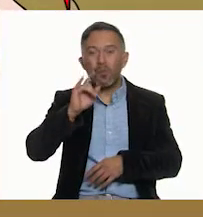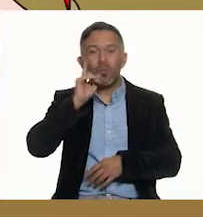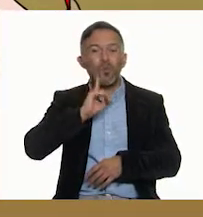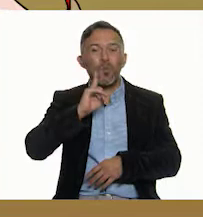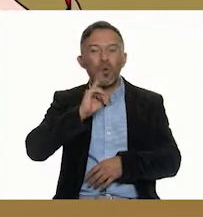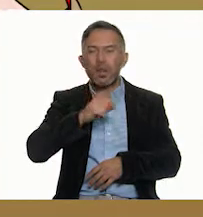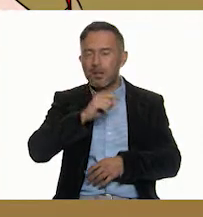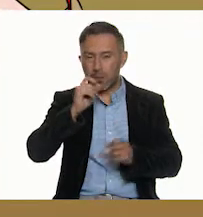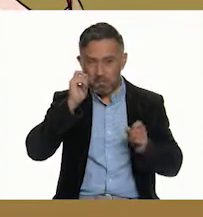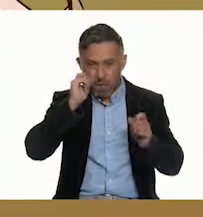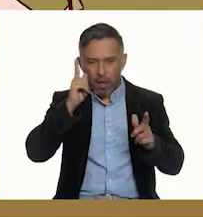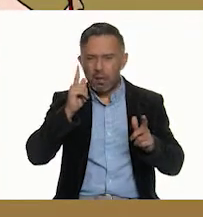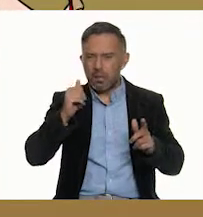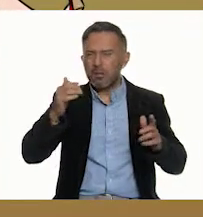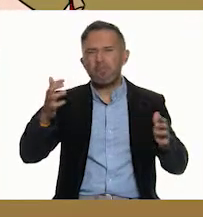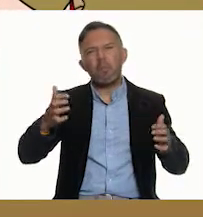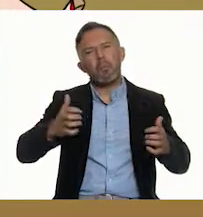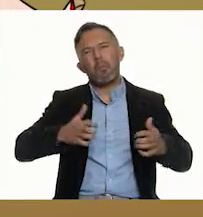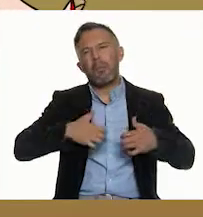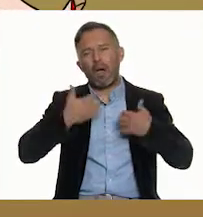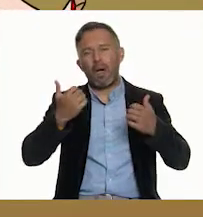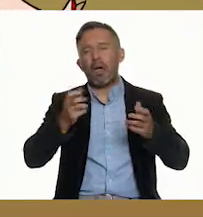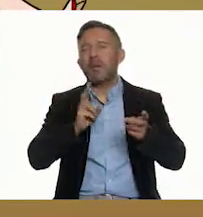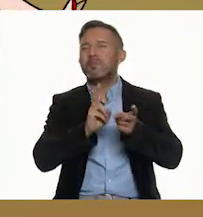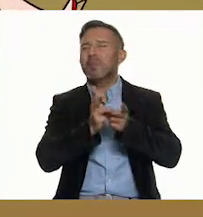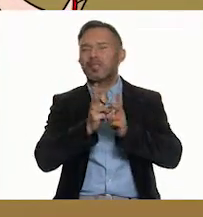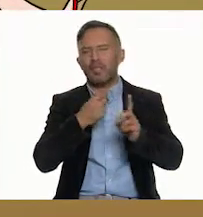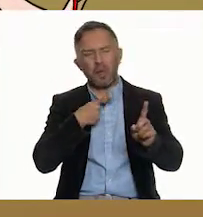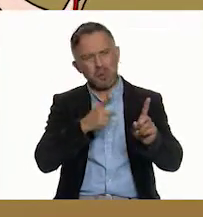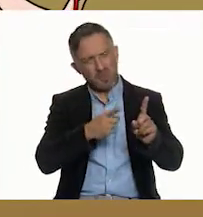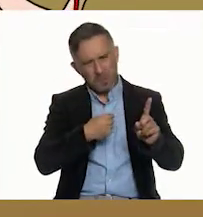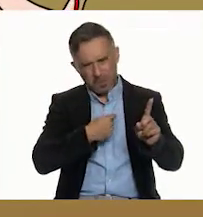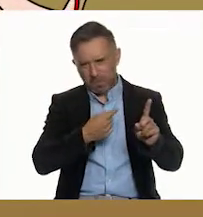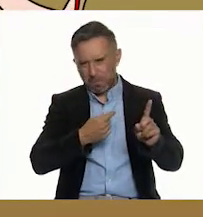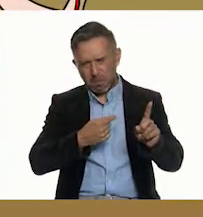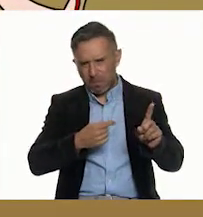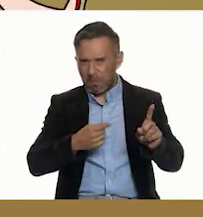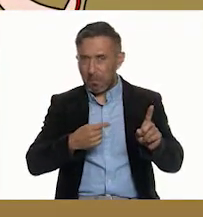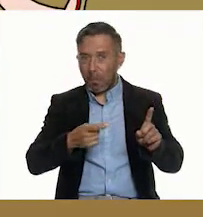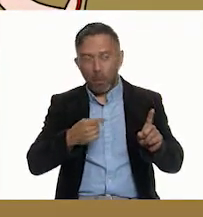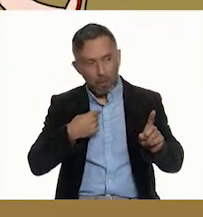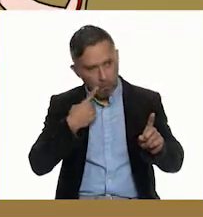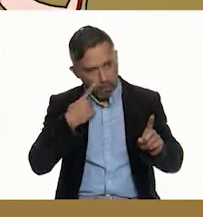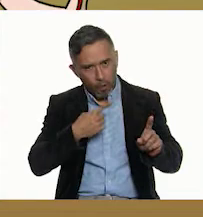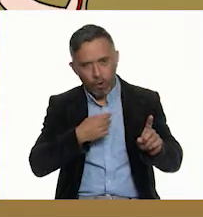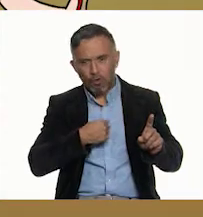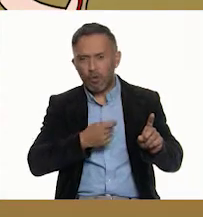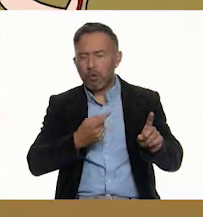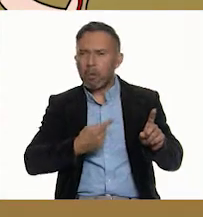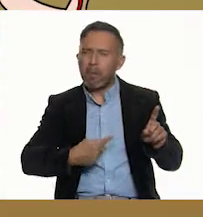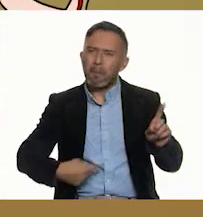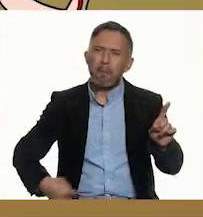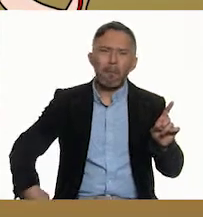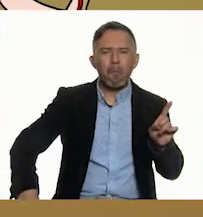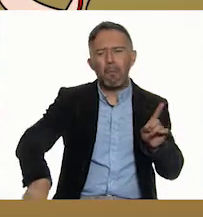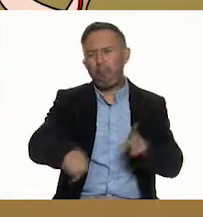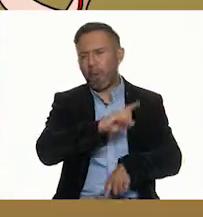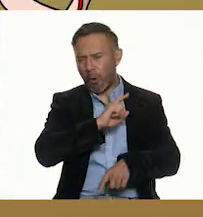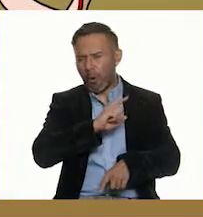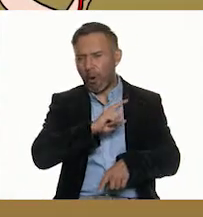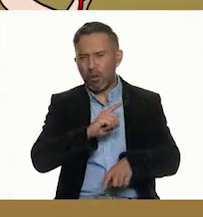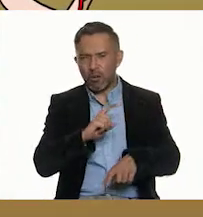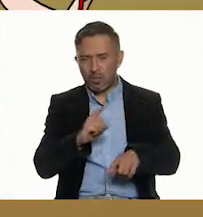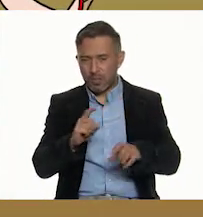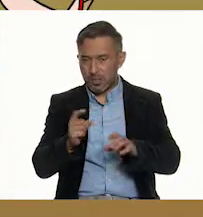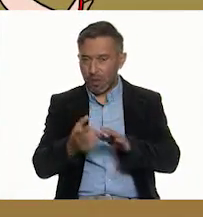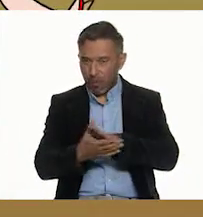una furia. Se fue contra la vecina. En cuanto la vio, le dio una tremenda patada en la espinilla con la punta de